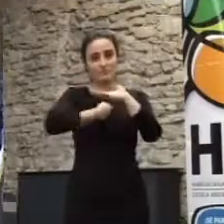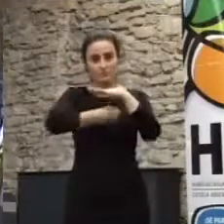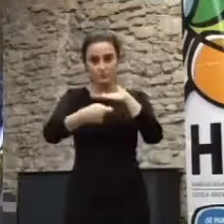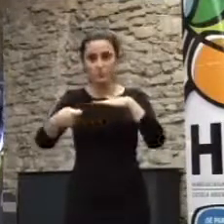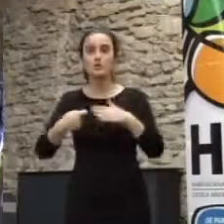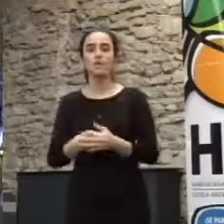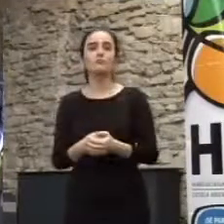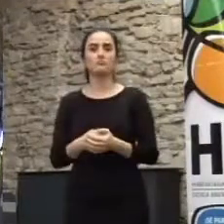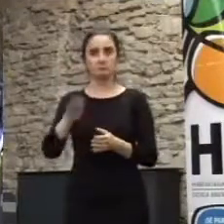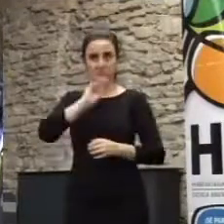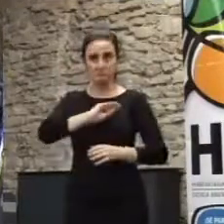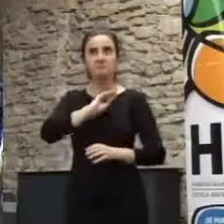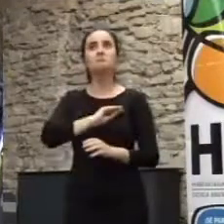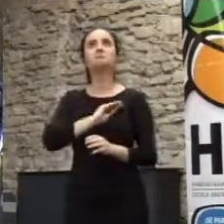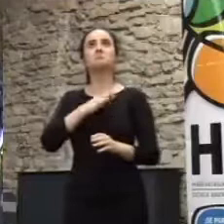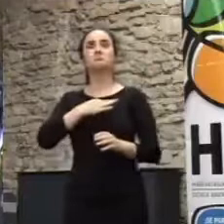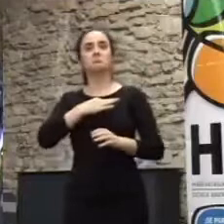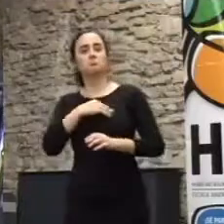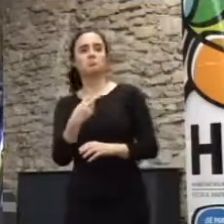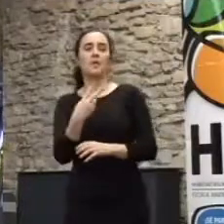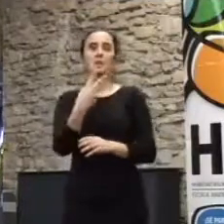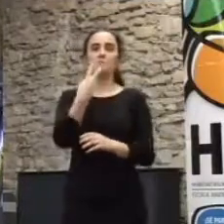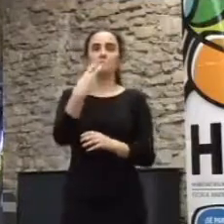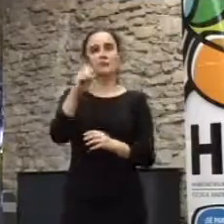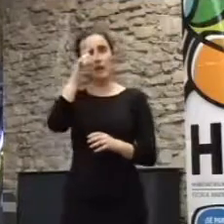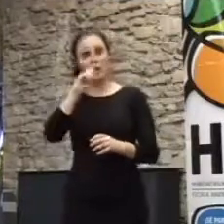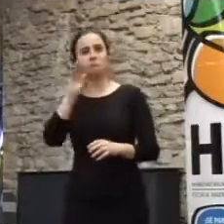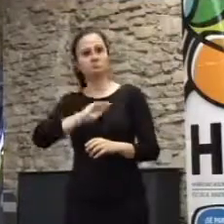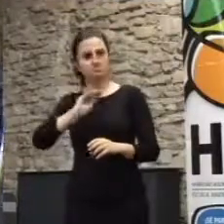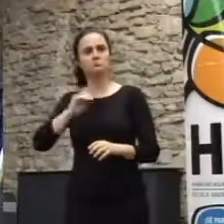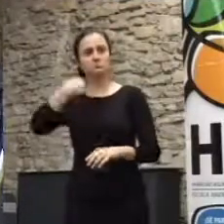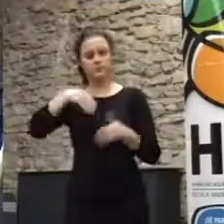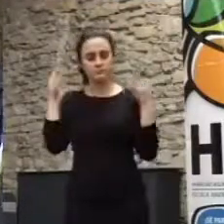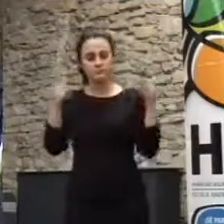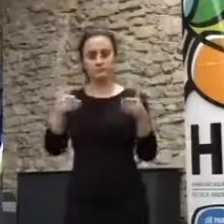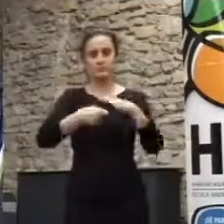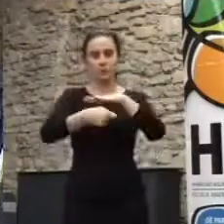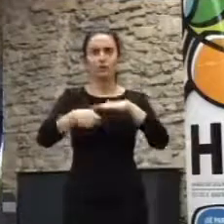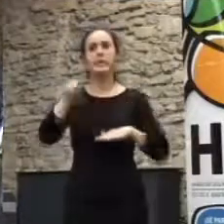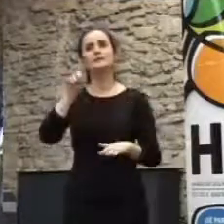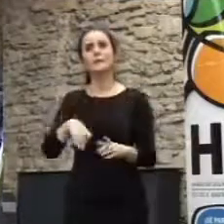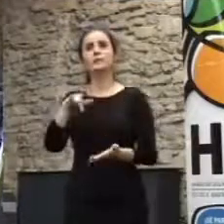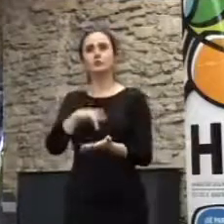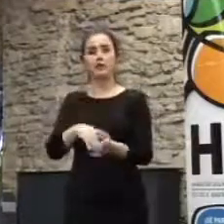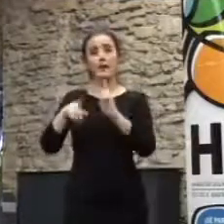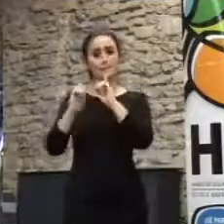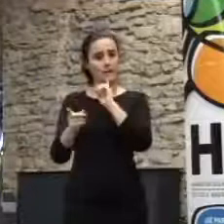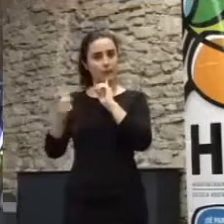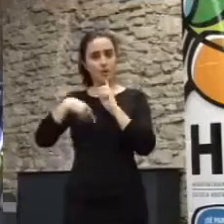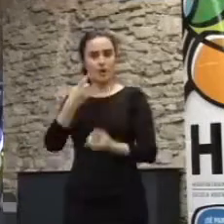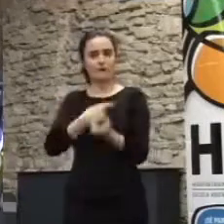una buena parte de ellos, igual 3/4 partes de ese tiempo. Y bueno, sí que he tenido, como decía Eva, he estado en Bilbao unos años cubriendo información